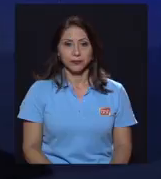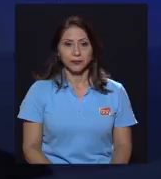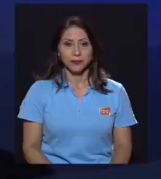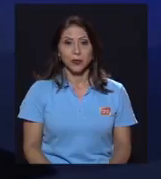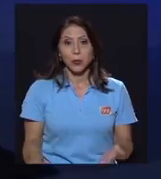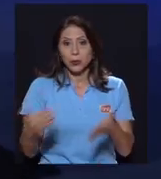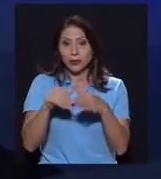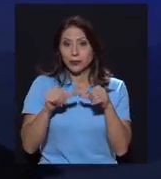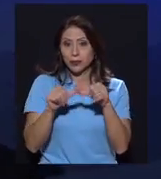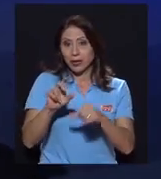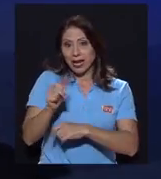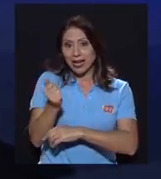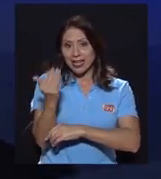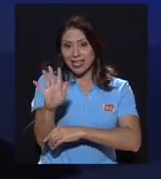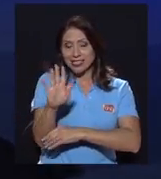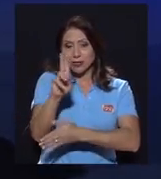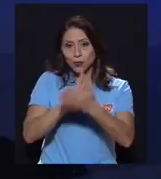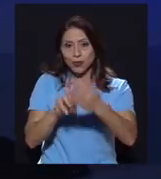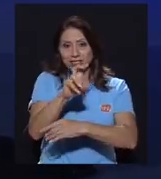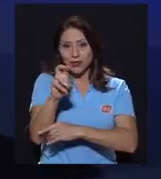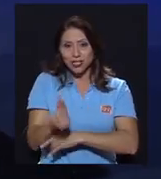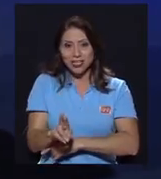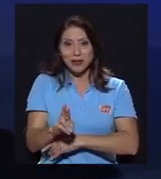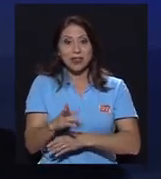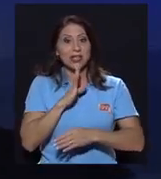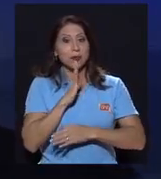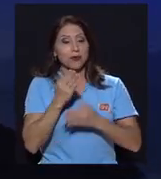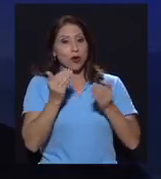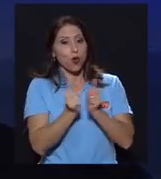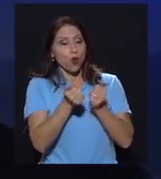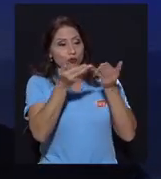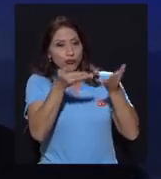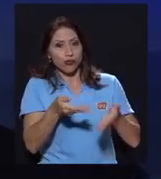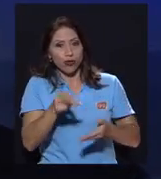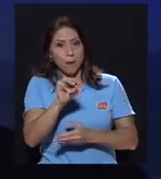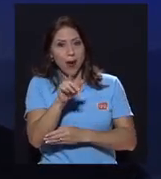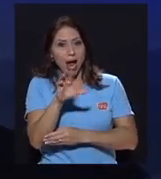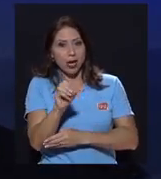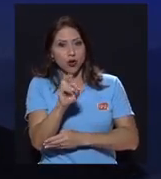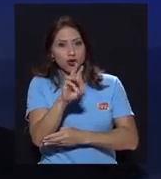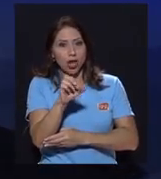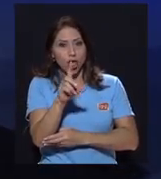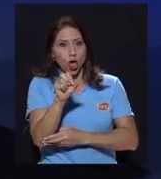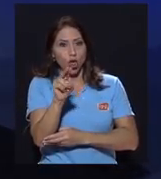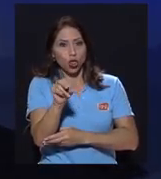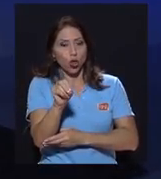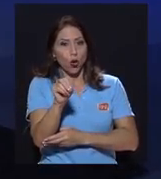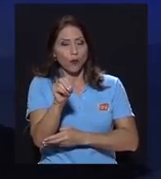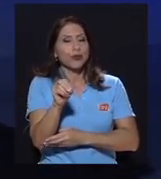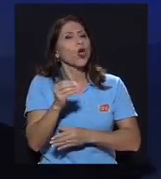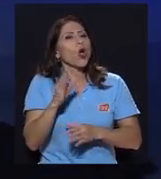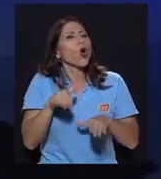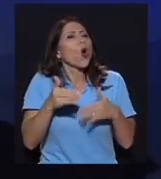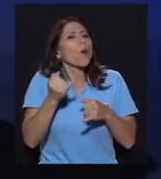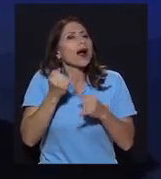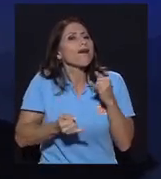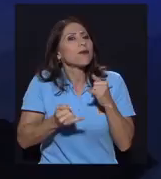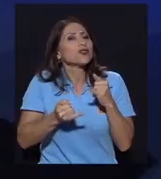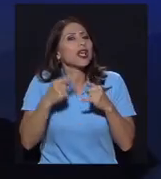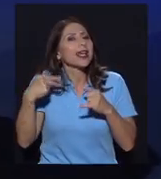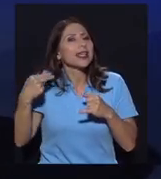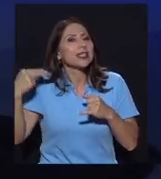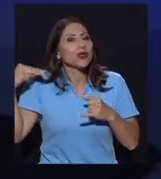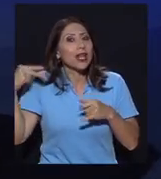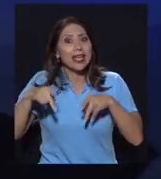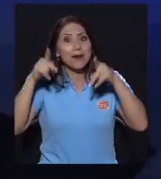regresaremos desde canal 15 universidad de costa rica estamos conversando con don mario' redondo como acabamos de aquella historia de que los pega banderas son los que van a